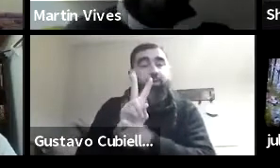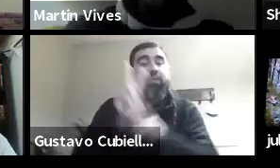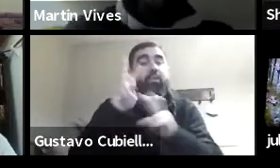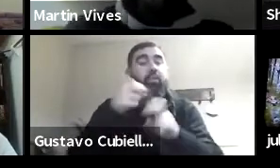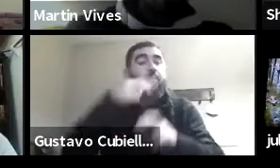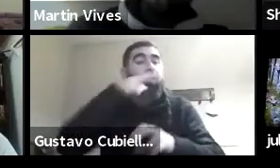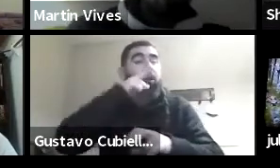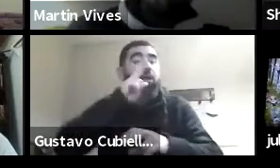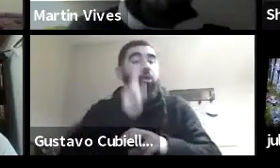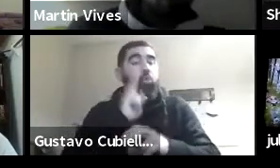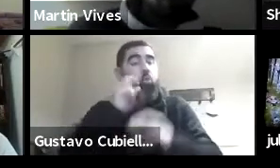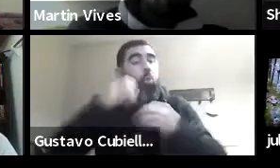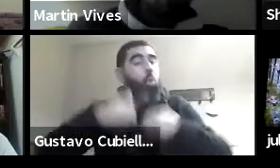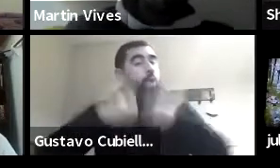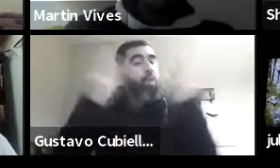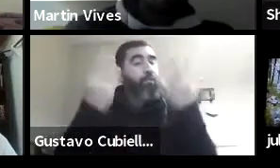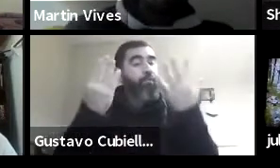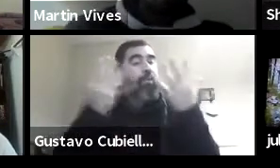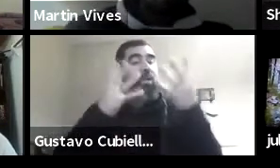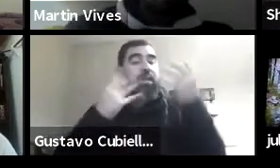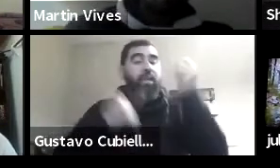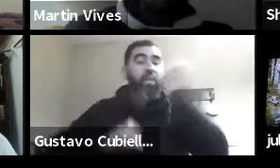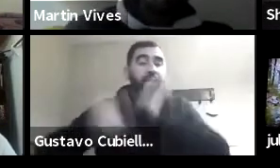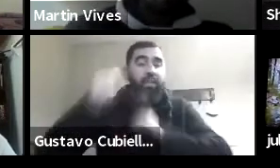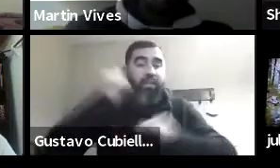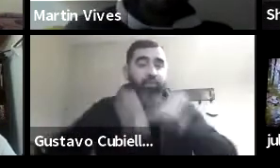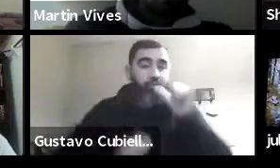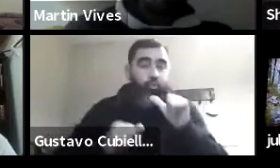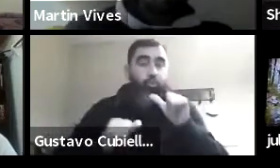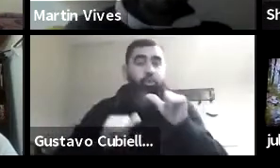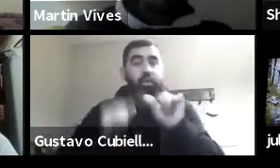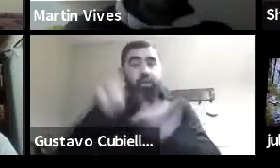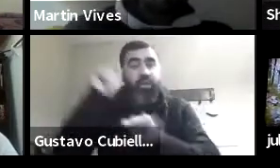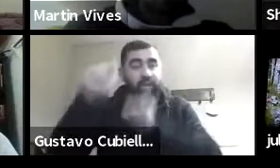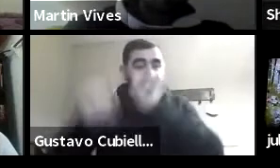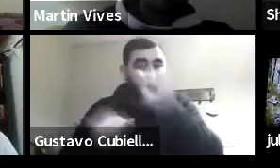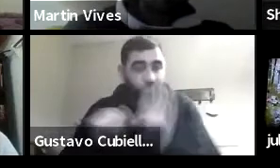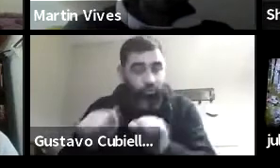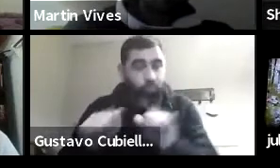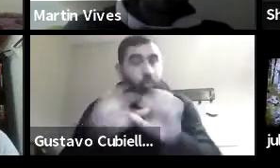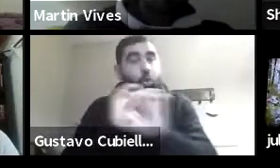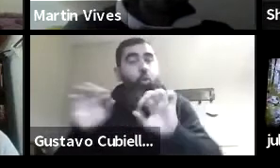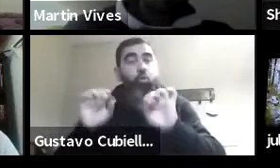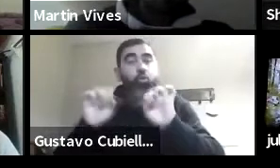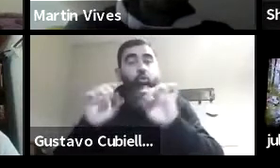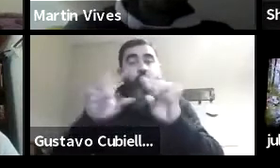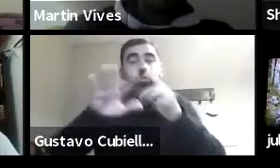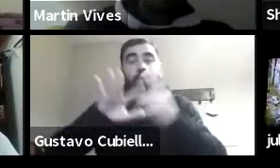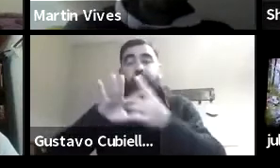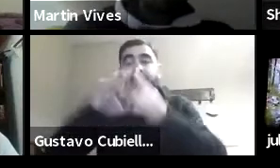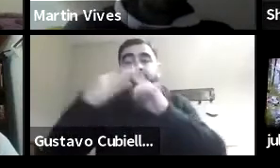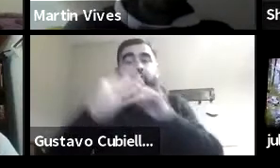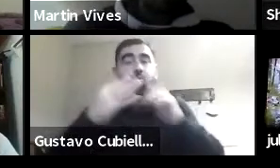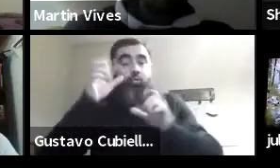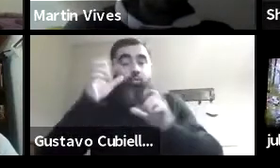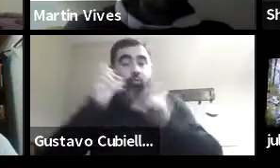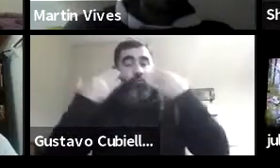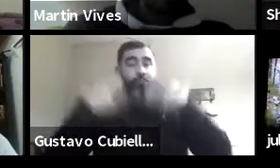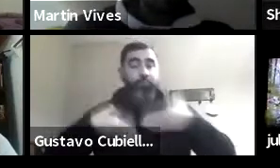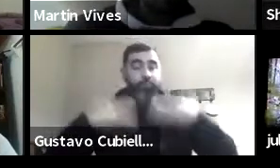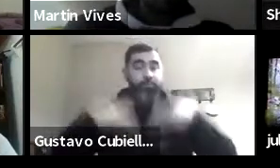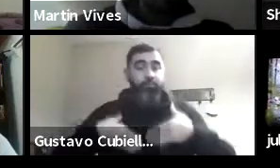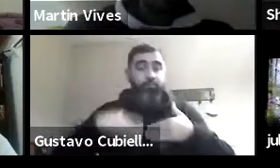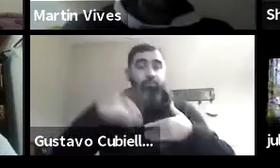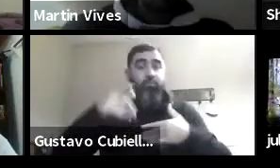graves son aquellos que producen lesiones físicas, auto- o heteroagresividad o la destrucción del entorno físico. Tales alteraciones provocan